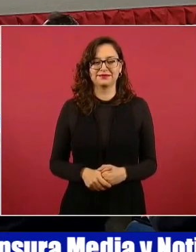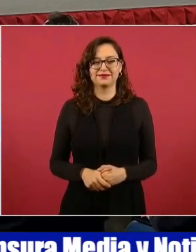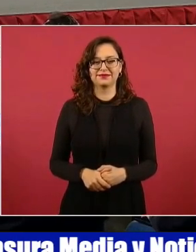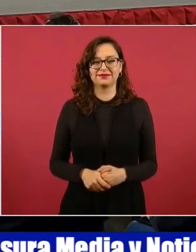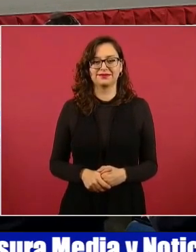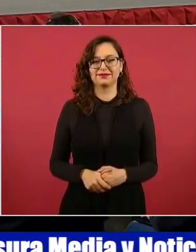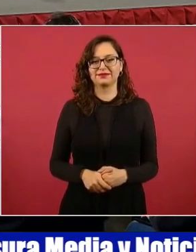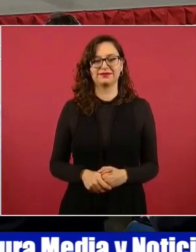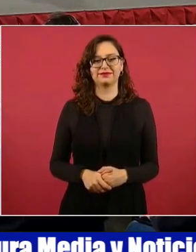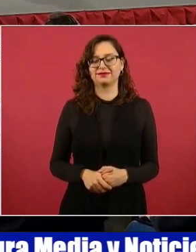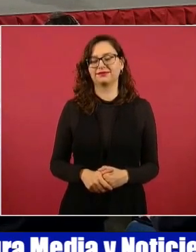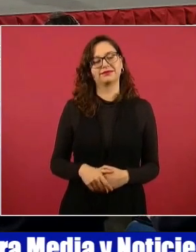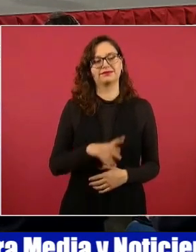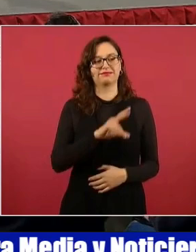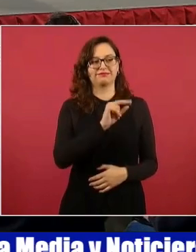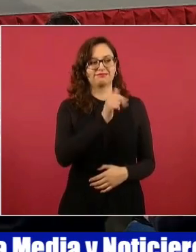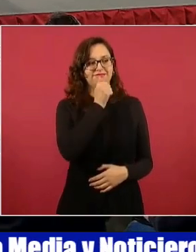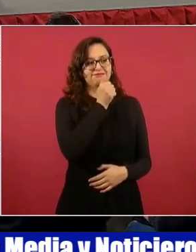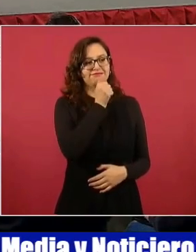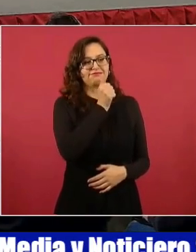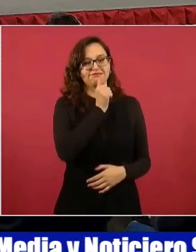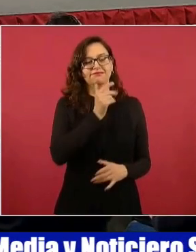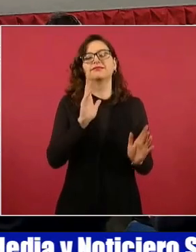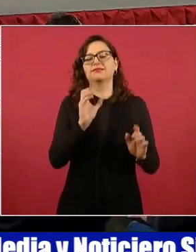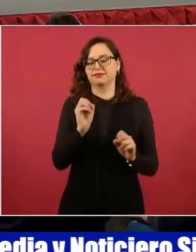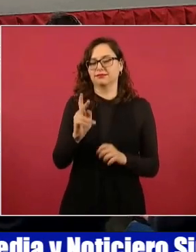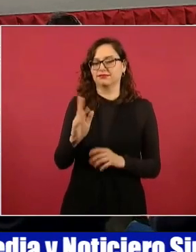Bueno, entonces, por favor.